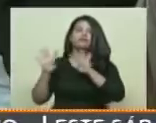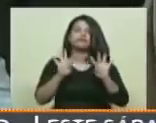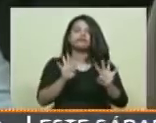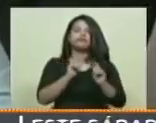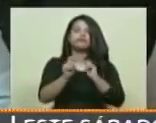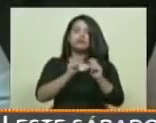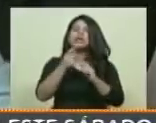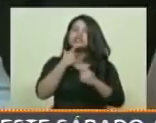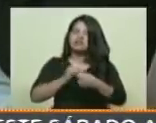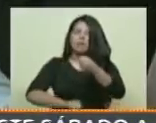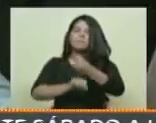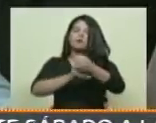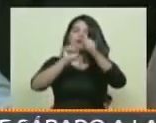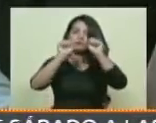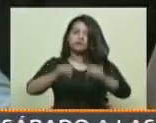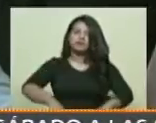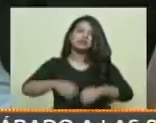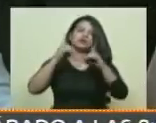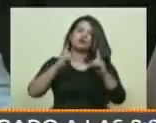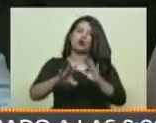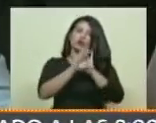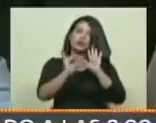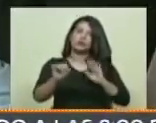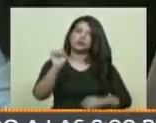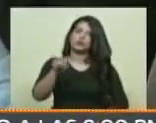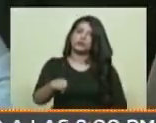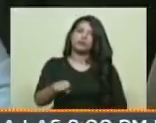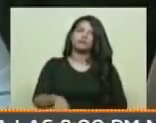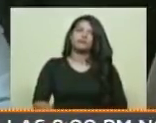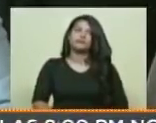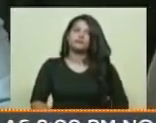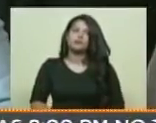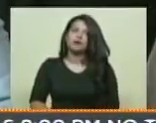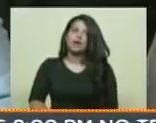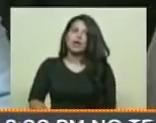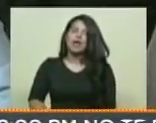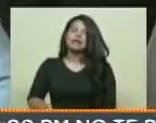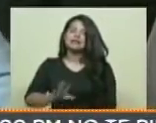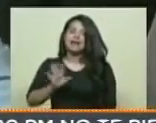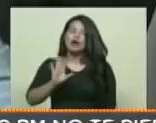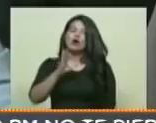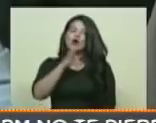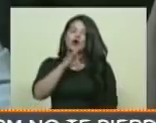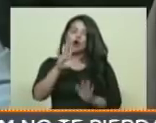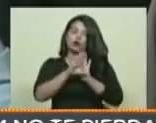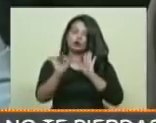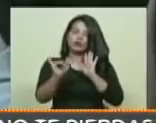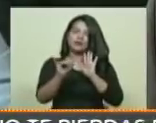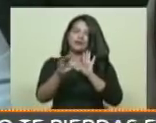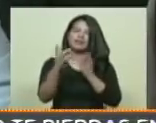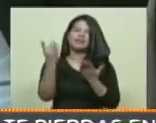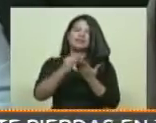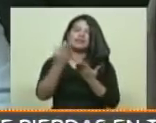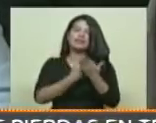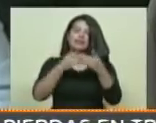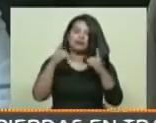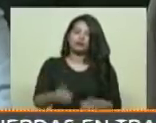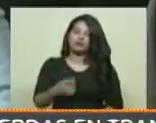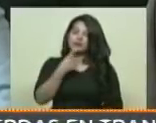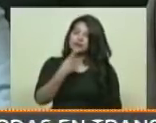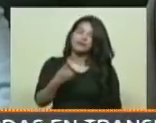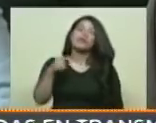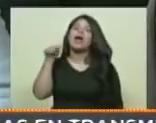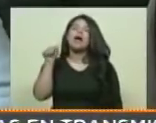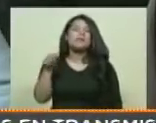apoyar la decisión de la Asamblea Nacional Constituyente. Como bien lo establece el decreto constituyente que se aprobó al respecto, el eje central